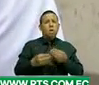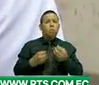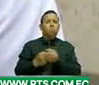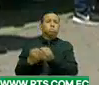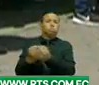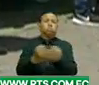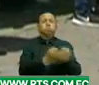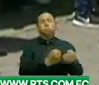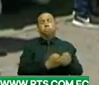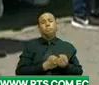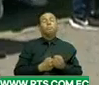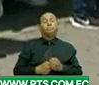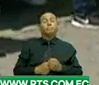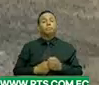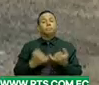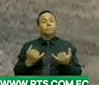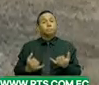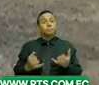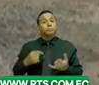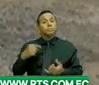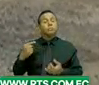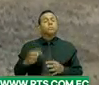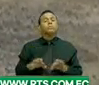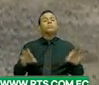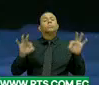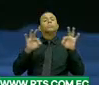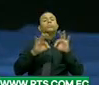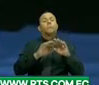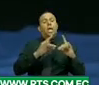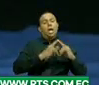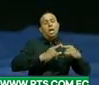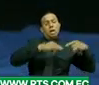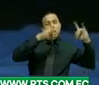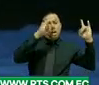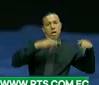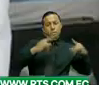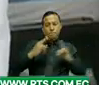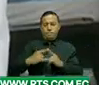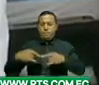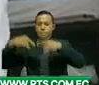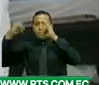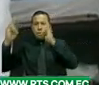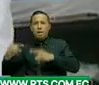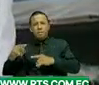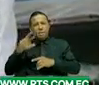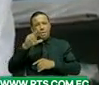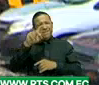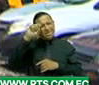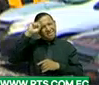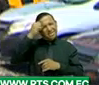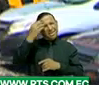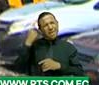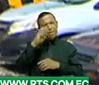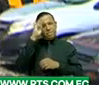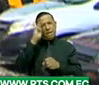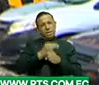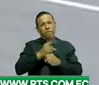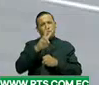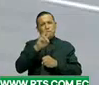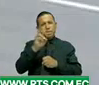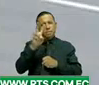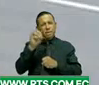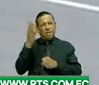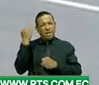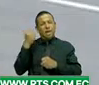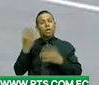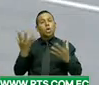unidades. De igual forma, se ubicarán 2 carpas similares a las instaladas en mayo del 2020. Estarán ubicadas en el ingreso del